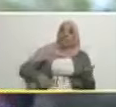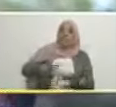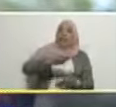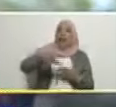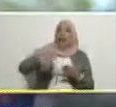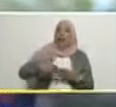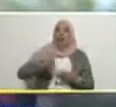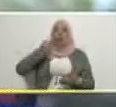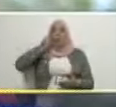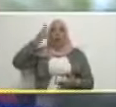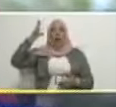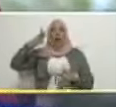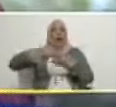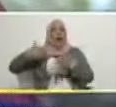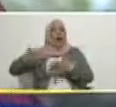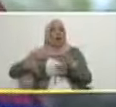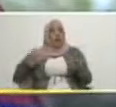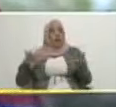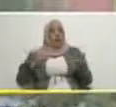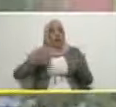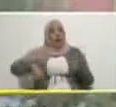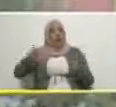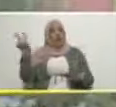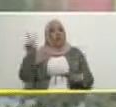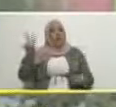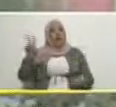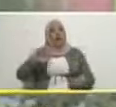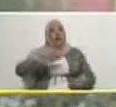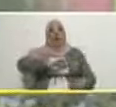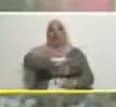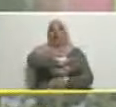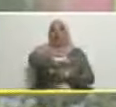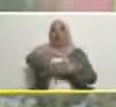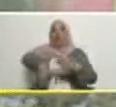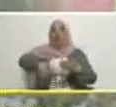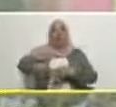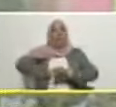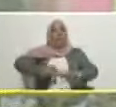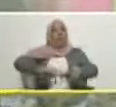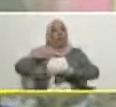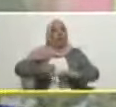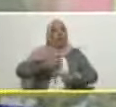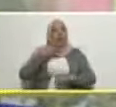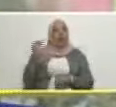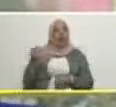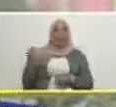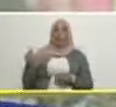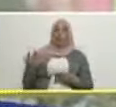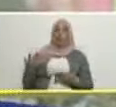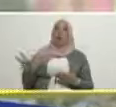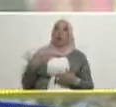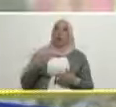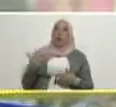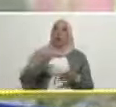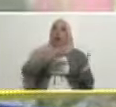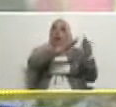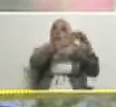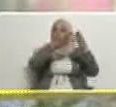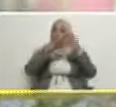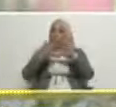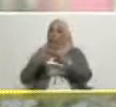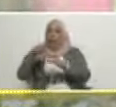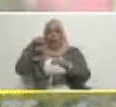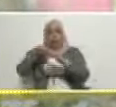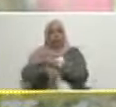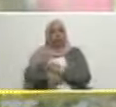y a crear y construir nuestro país. Yo convoco a todos los movimientos de la juventud venezolana en los barrios,